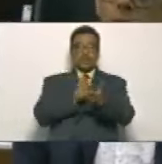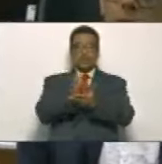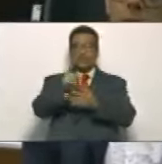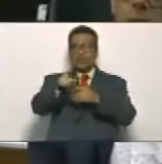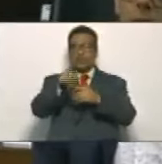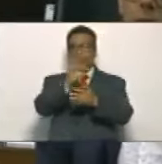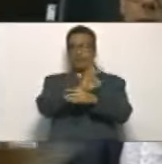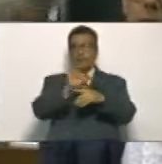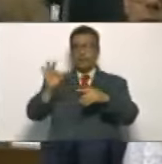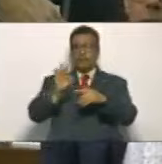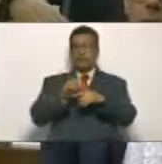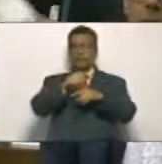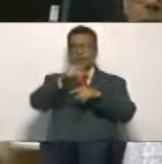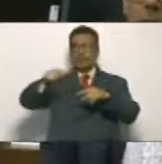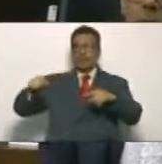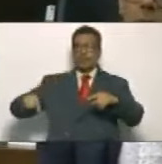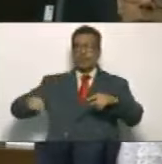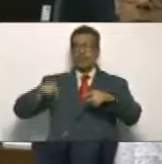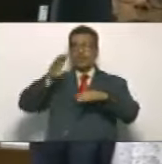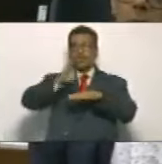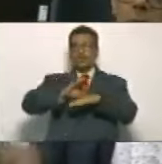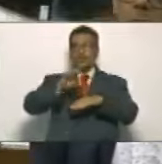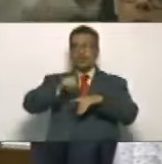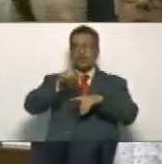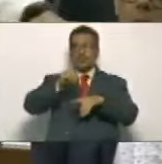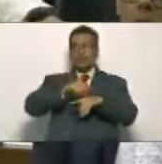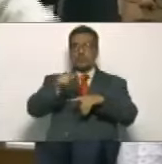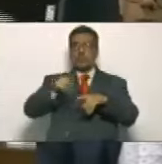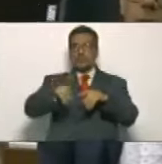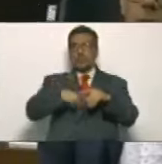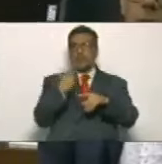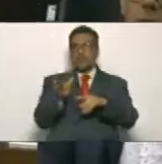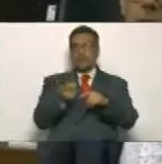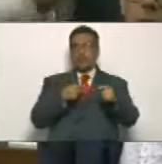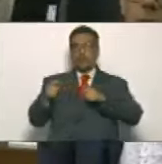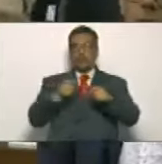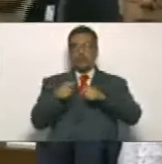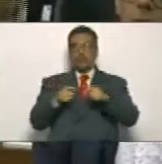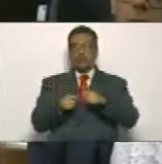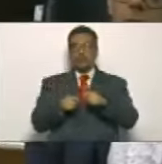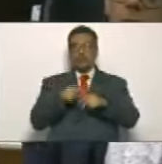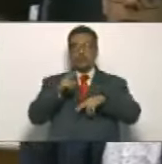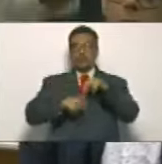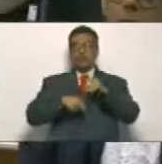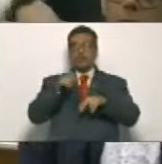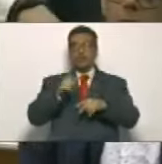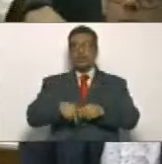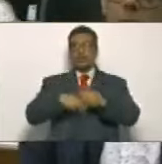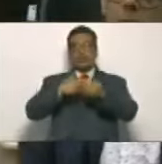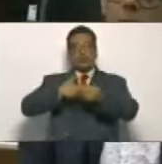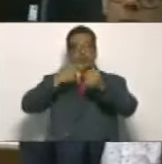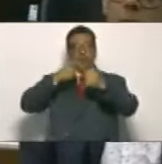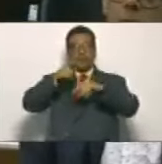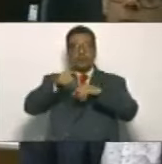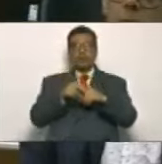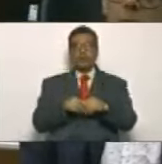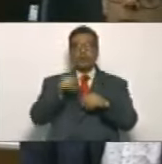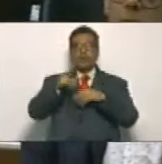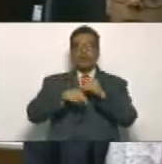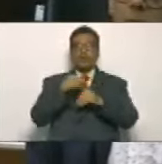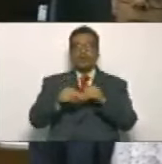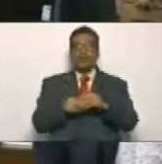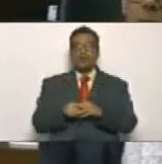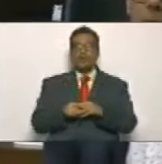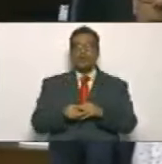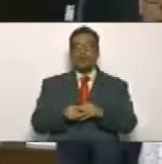de fronteras para dejar encendidas regiones que puedan controlar los fabricantes de armas y los fabricantes